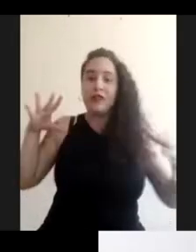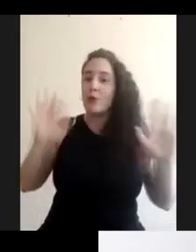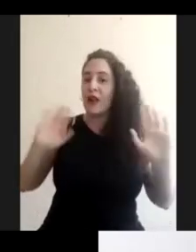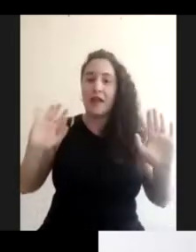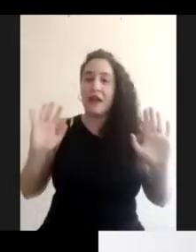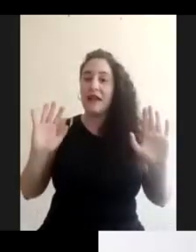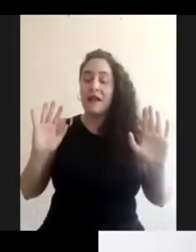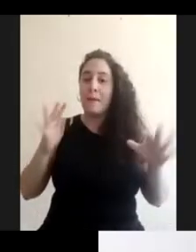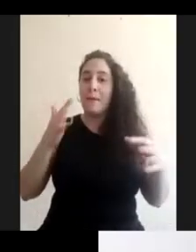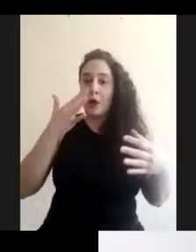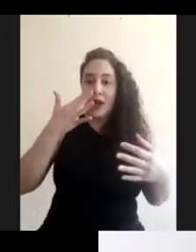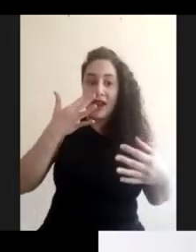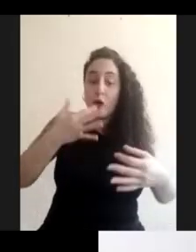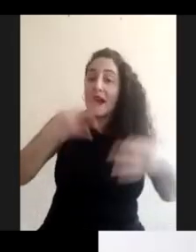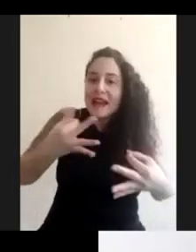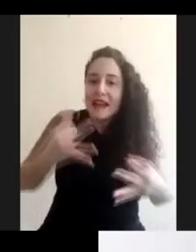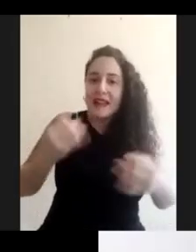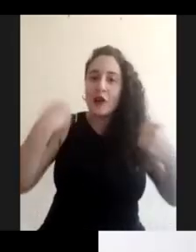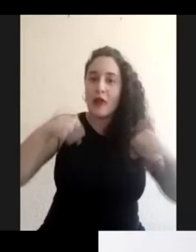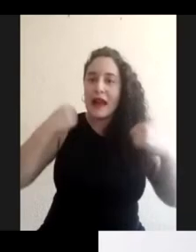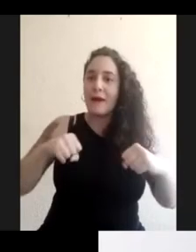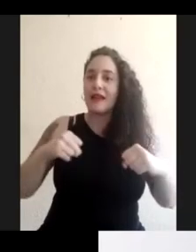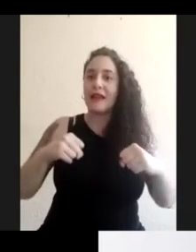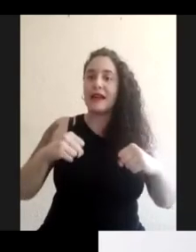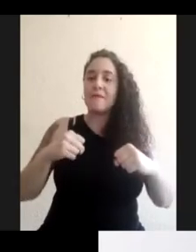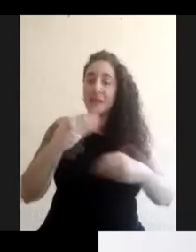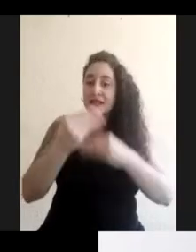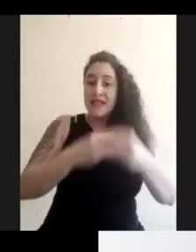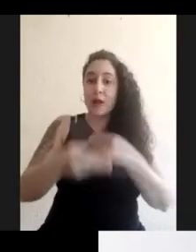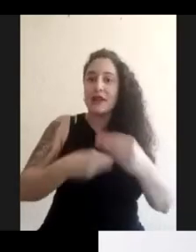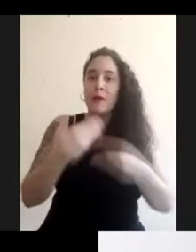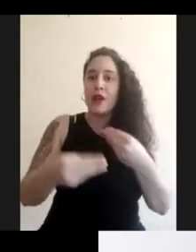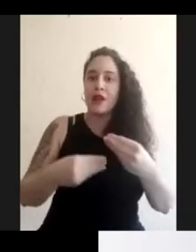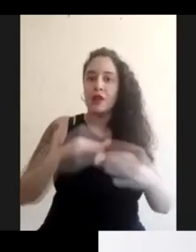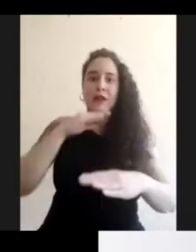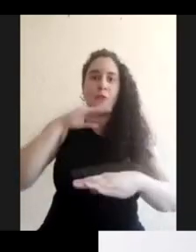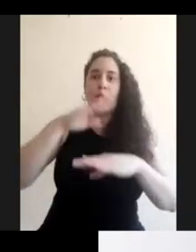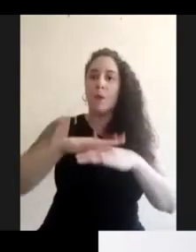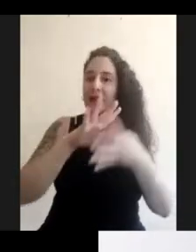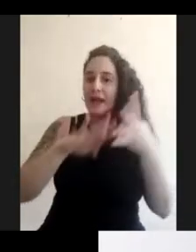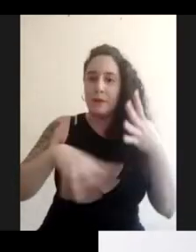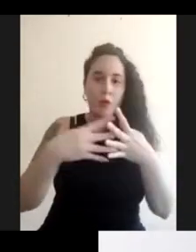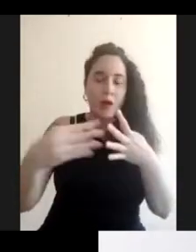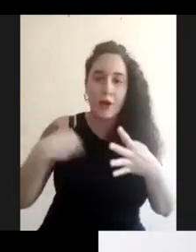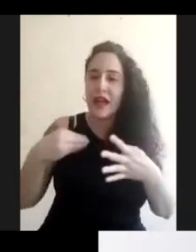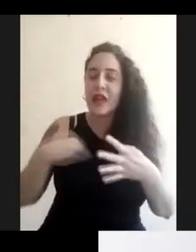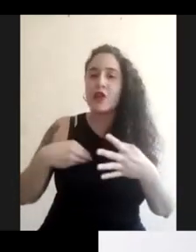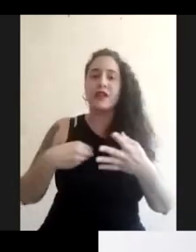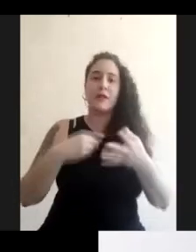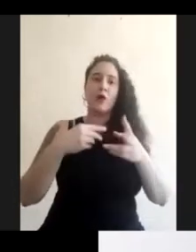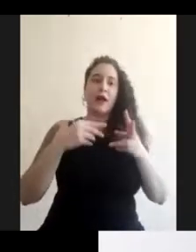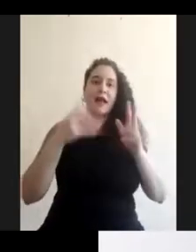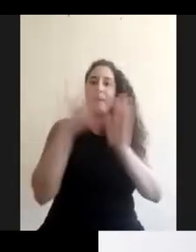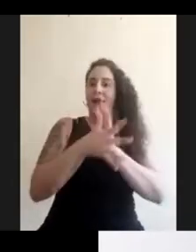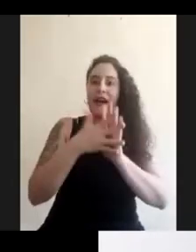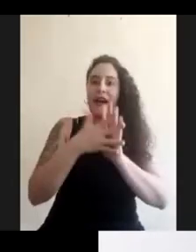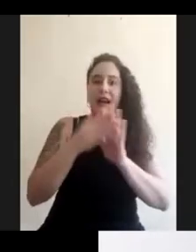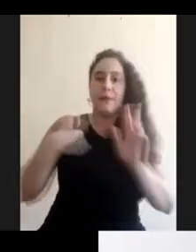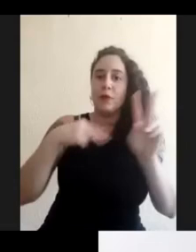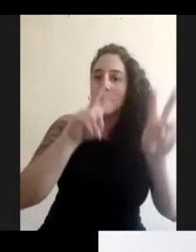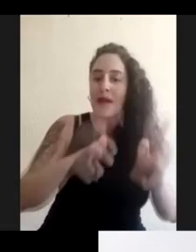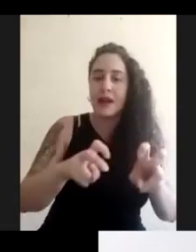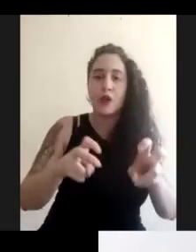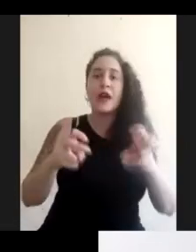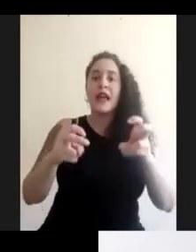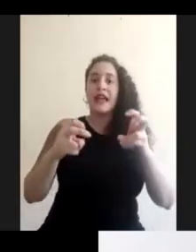que no tenemos nada que ver, pero en lo que es la realidad, en lo que es la práctica, sí que lo estamos haciendo. Tenemos que cumplir el mismo horario que ellos, tenemos que explicar el